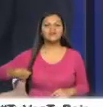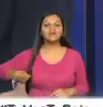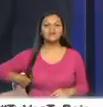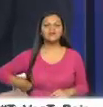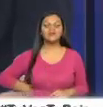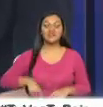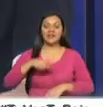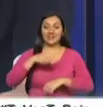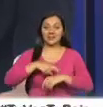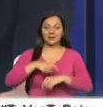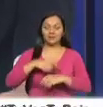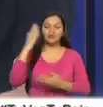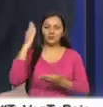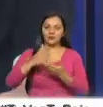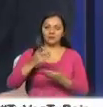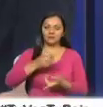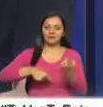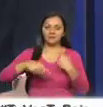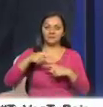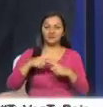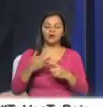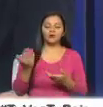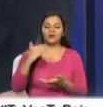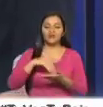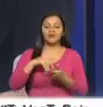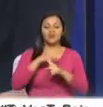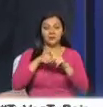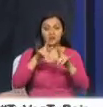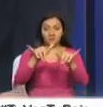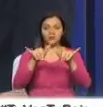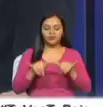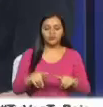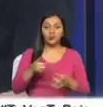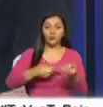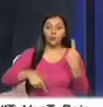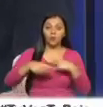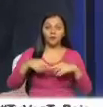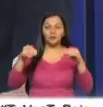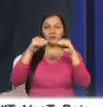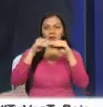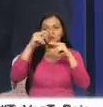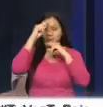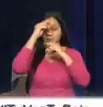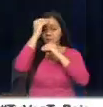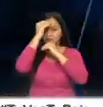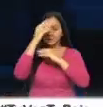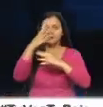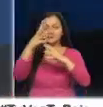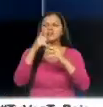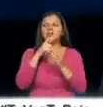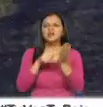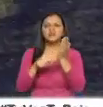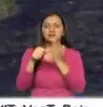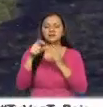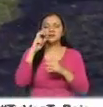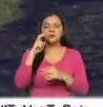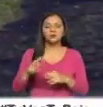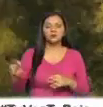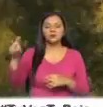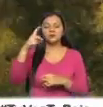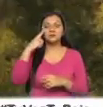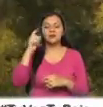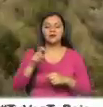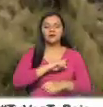Es tiempo de una nueva pausa, pero quédese con nosotros porque al volver le contaremos las acciones que emprende el Ministerio de Turismo